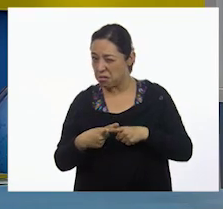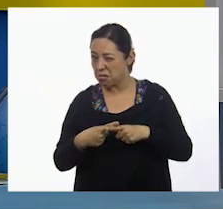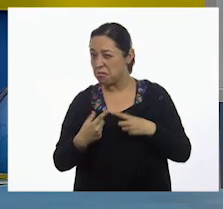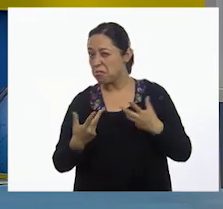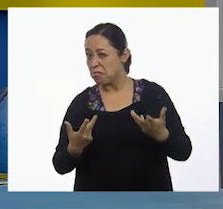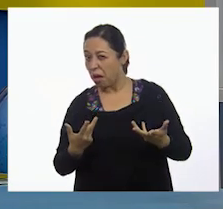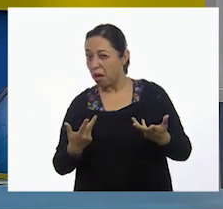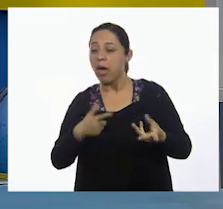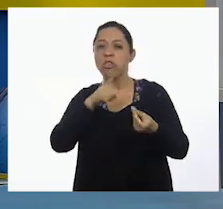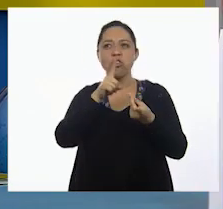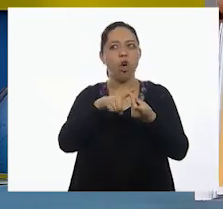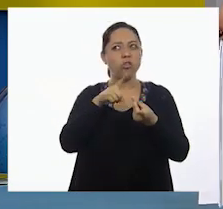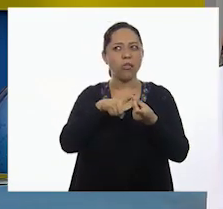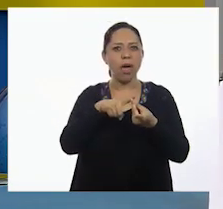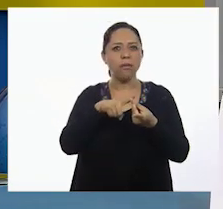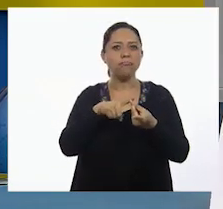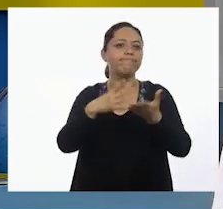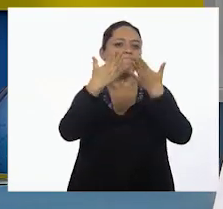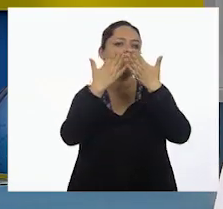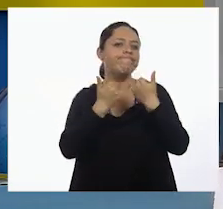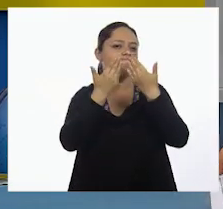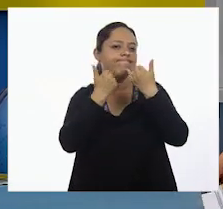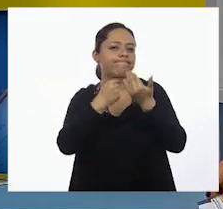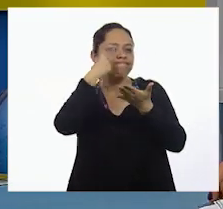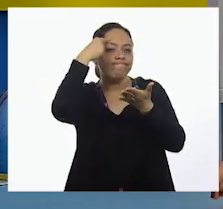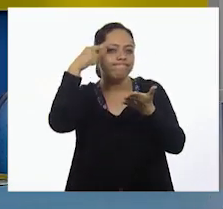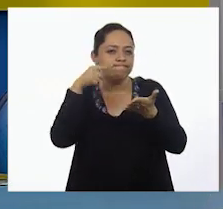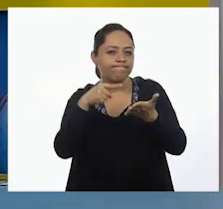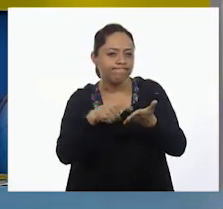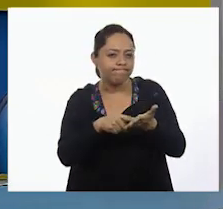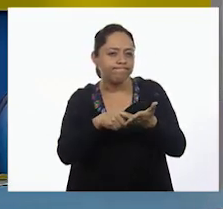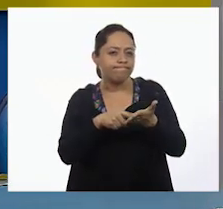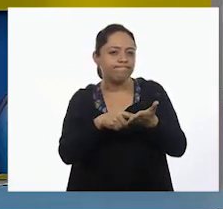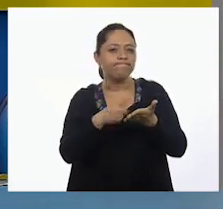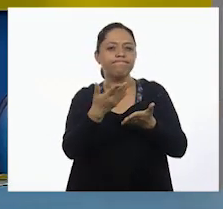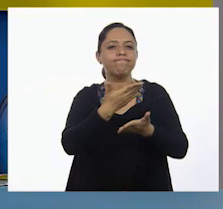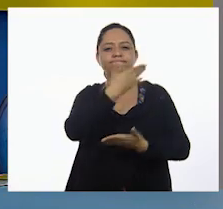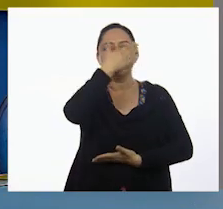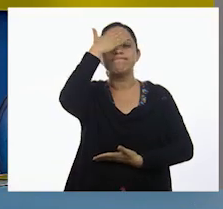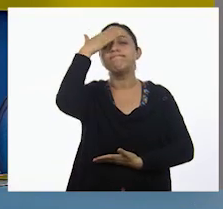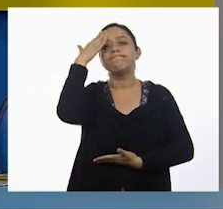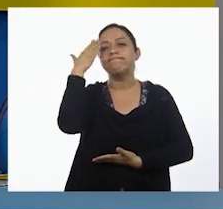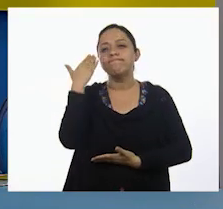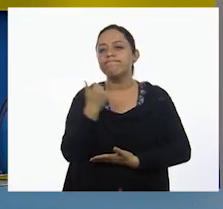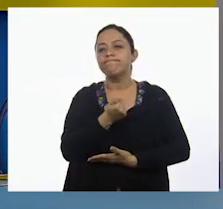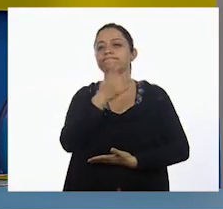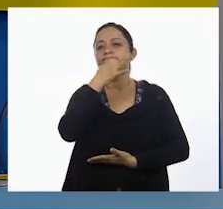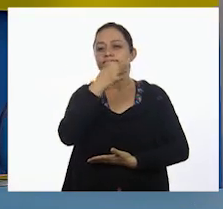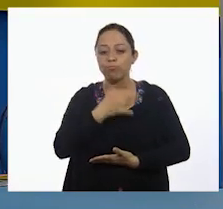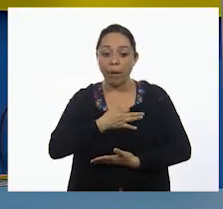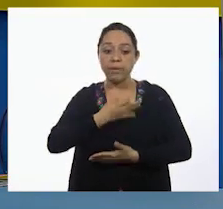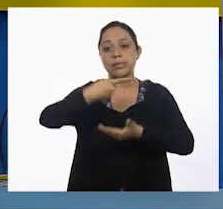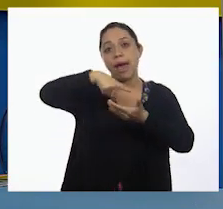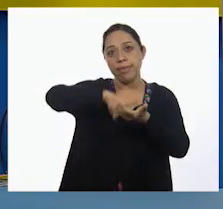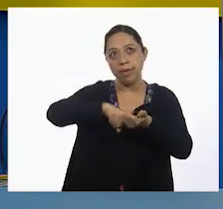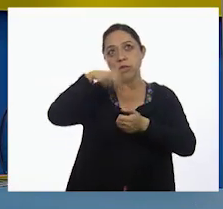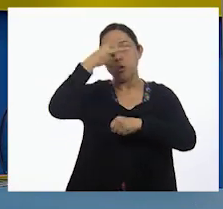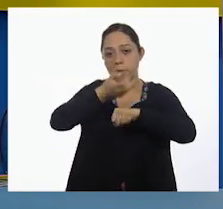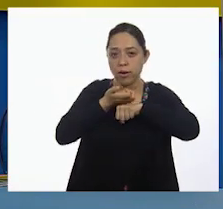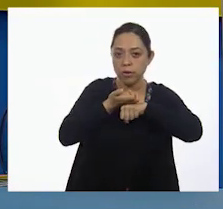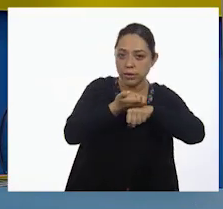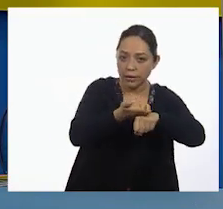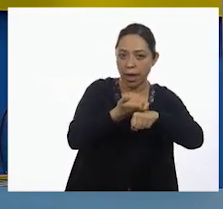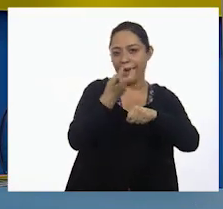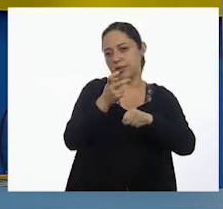¿Dónde? Pues creo que no viene ahí. Entonces, no sabemos, no nos dice que está en el Estado de México, pero sí